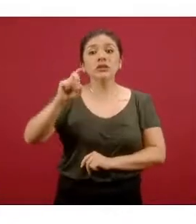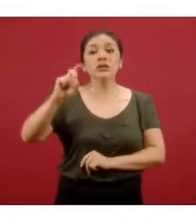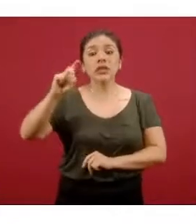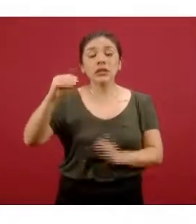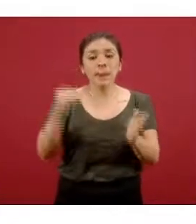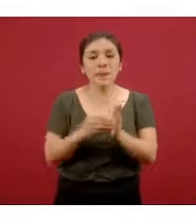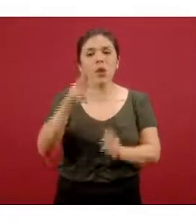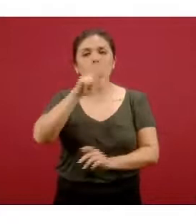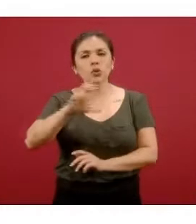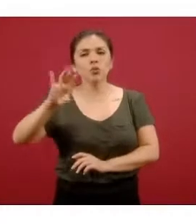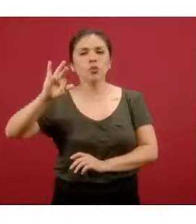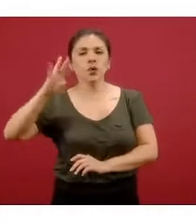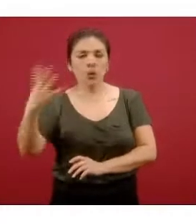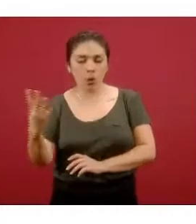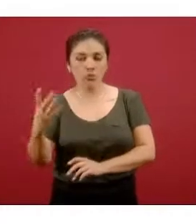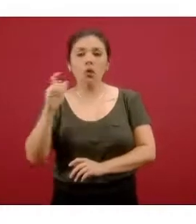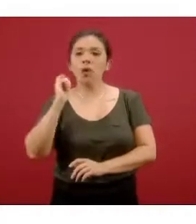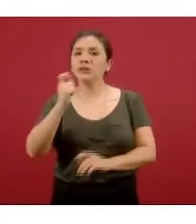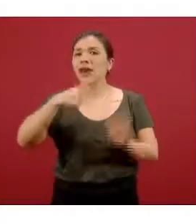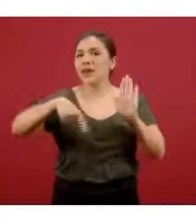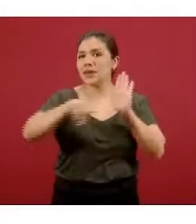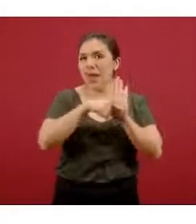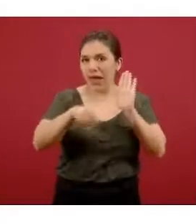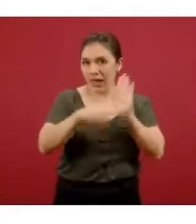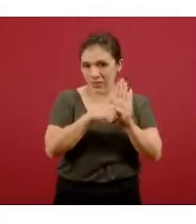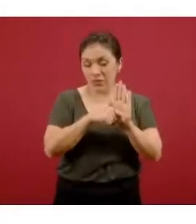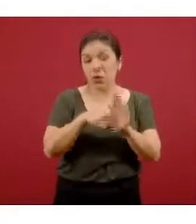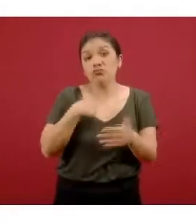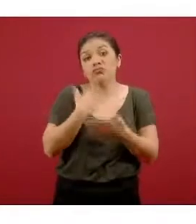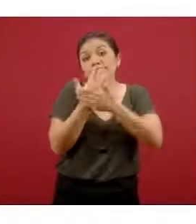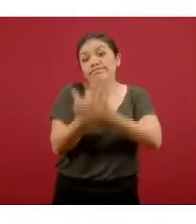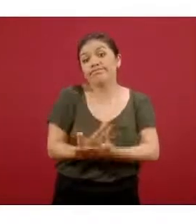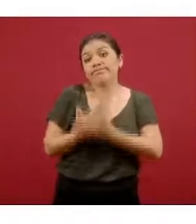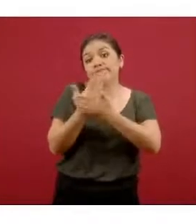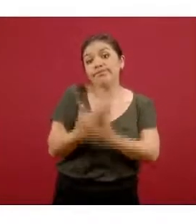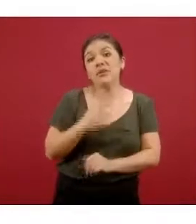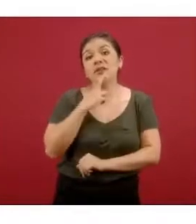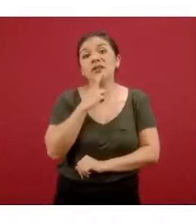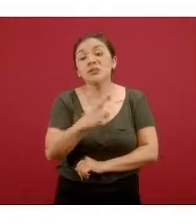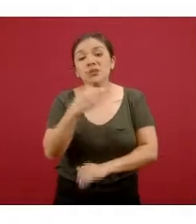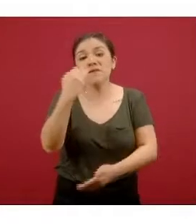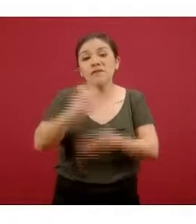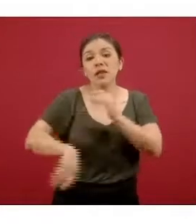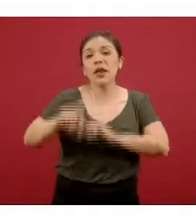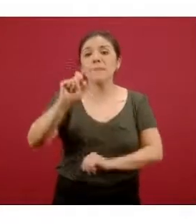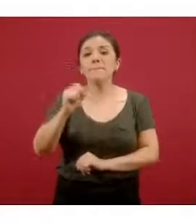230.844 también ya han salido negativas y estamos esperando resultados en